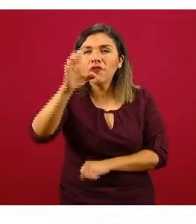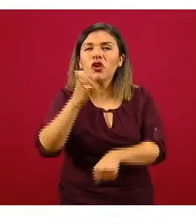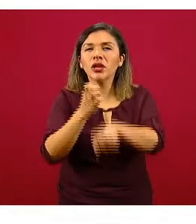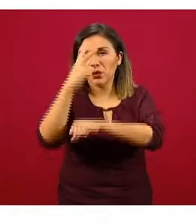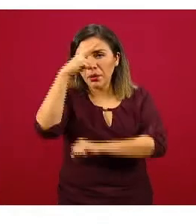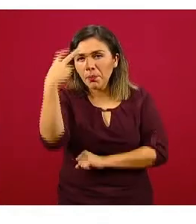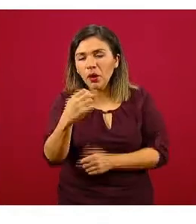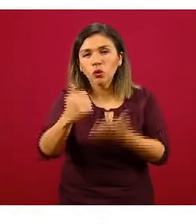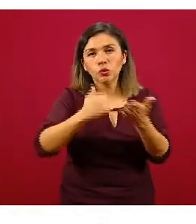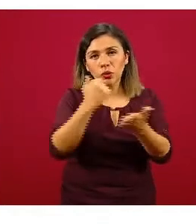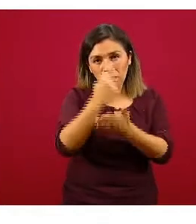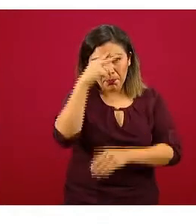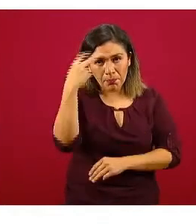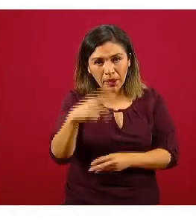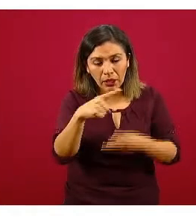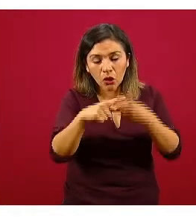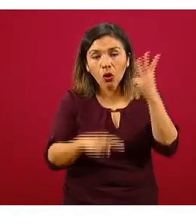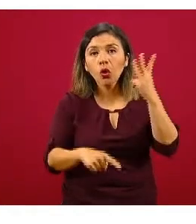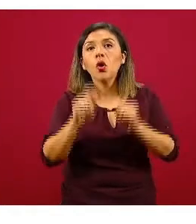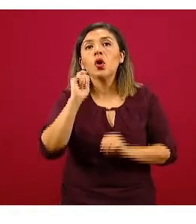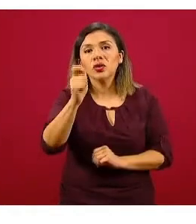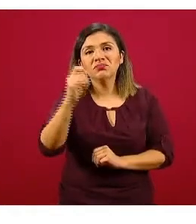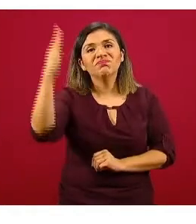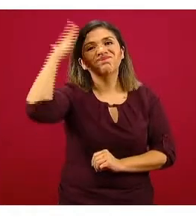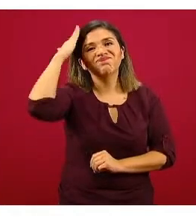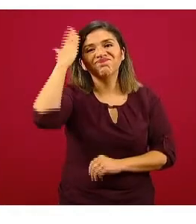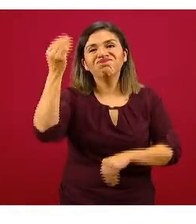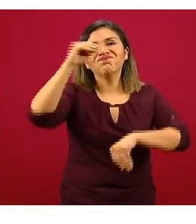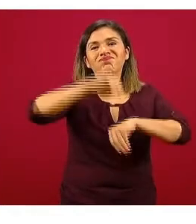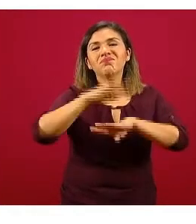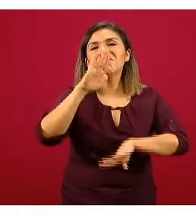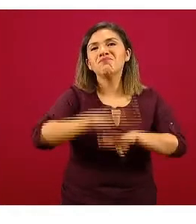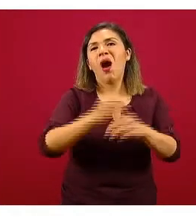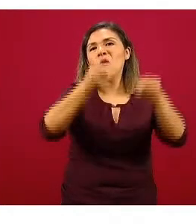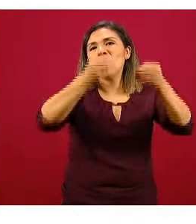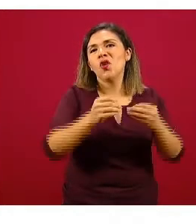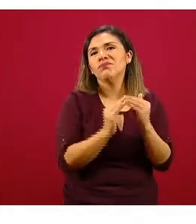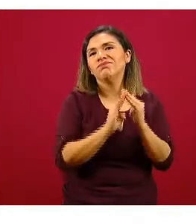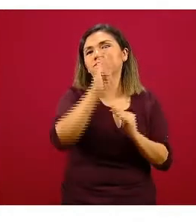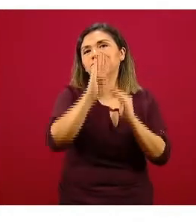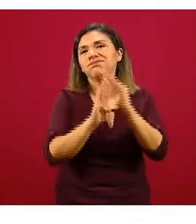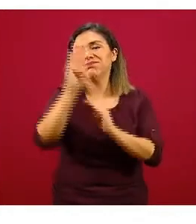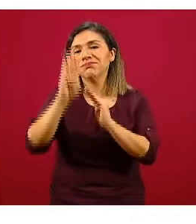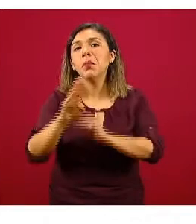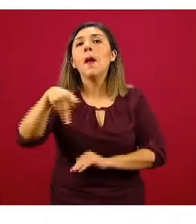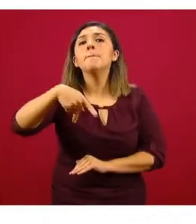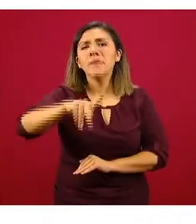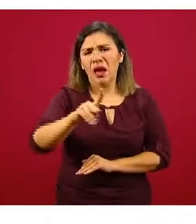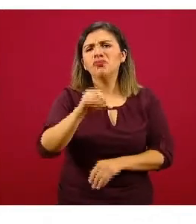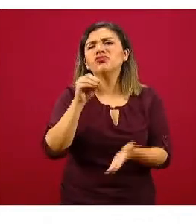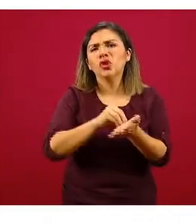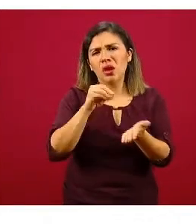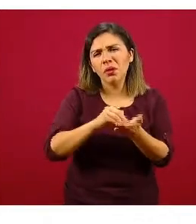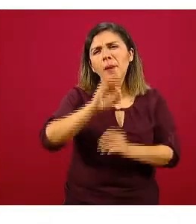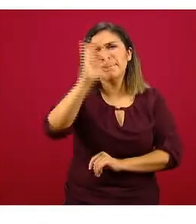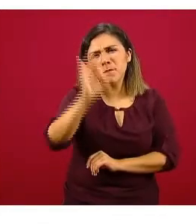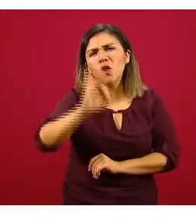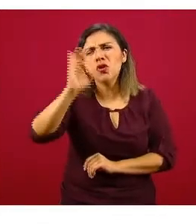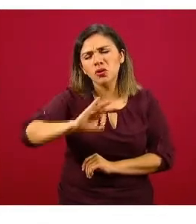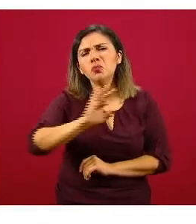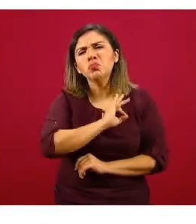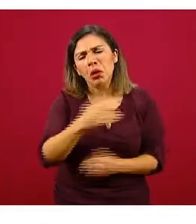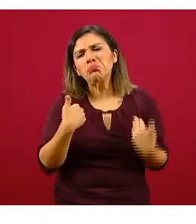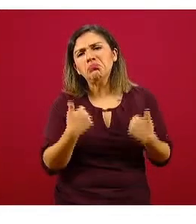México, la Ciudad de México encabezando la ocupación, aunque todavía con porcentajes que permiten